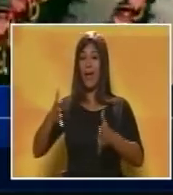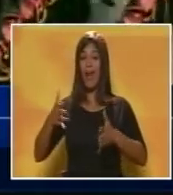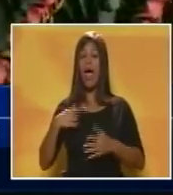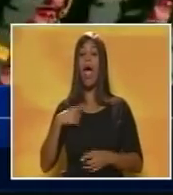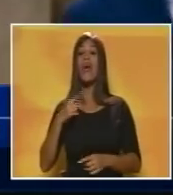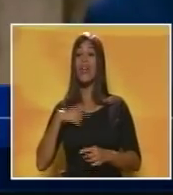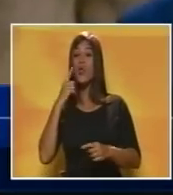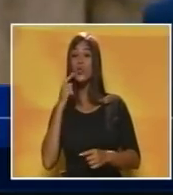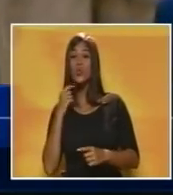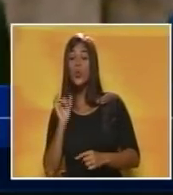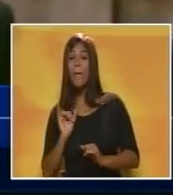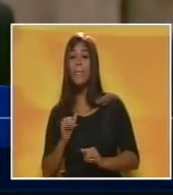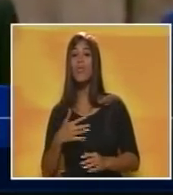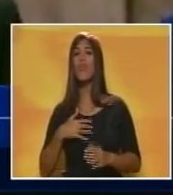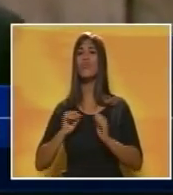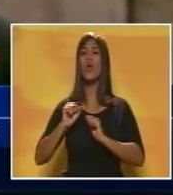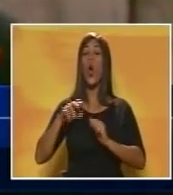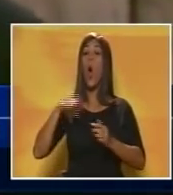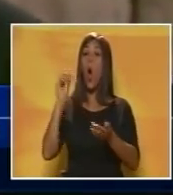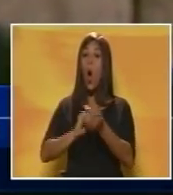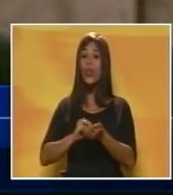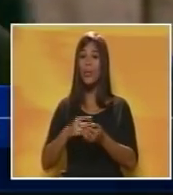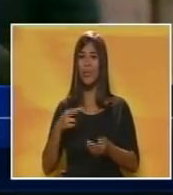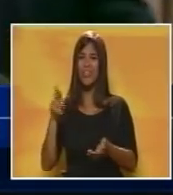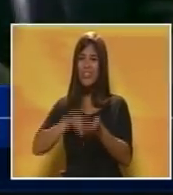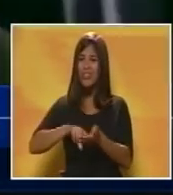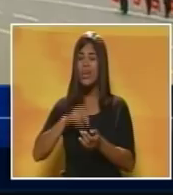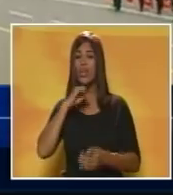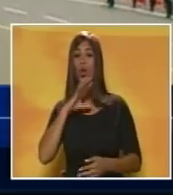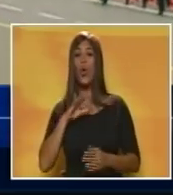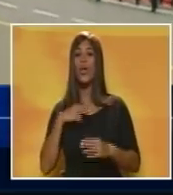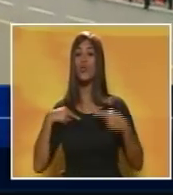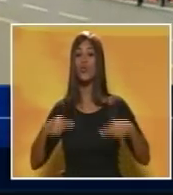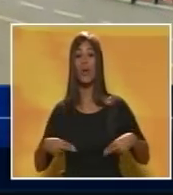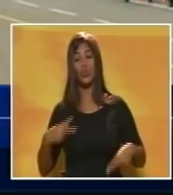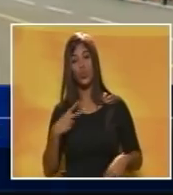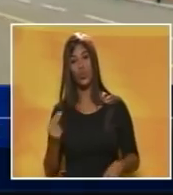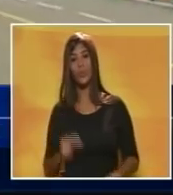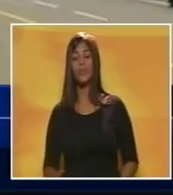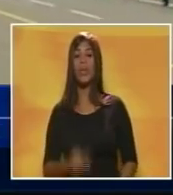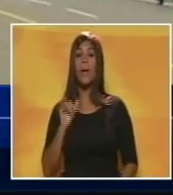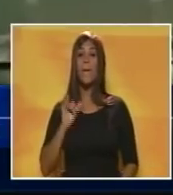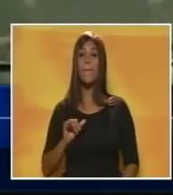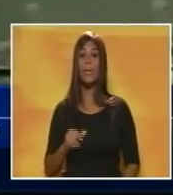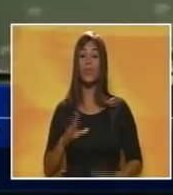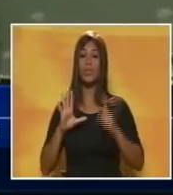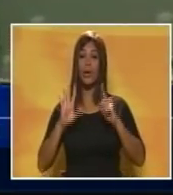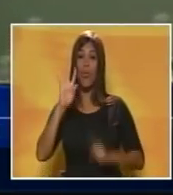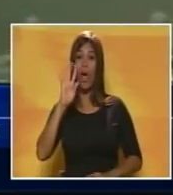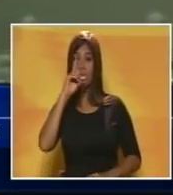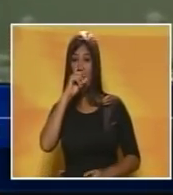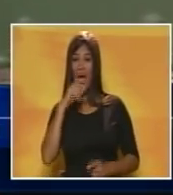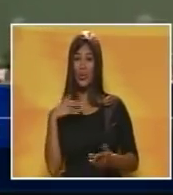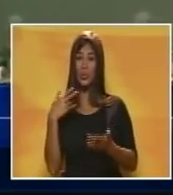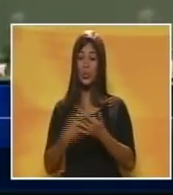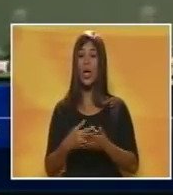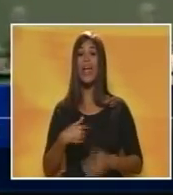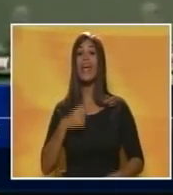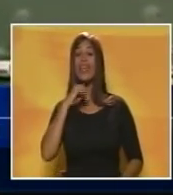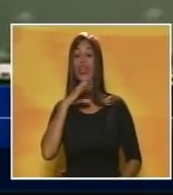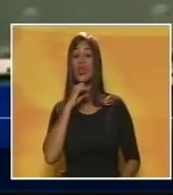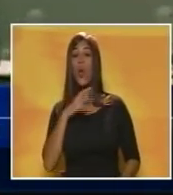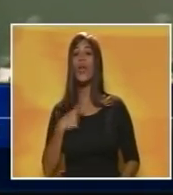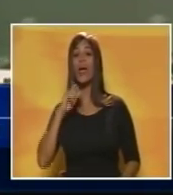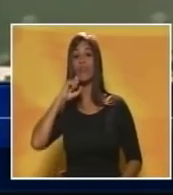impedir que lo ocurrido durante la contienda nunca más se repita en la historia de la humanidad. En el 74 aniversario de la victoria, Putin